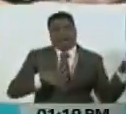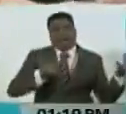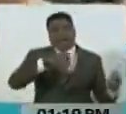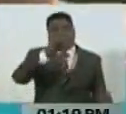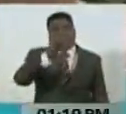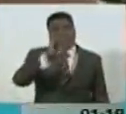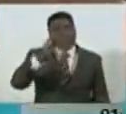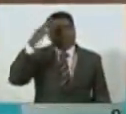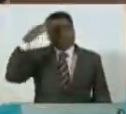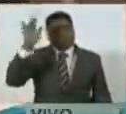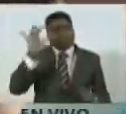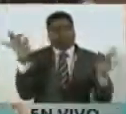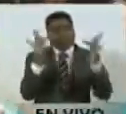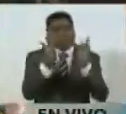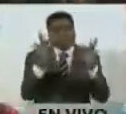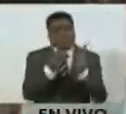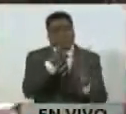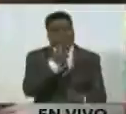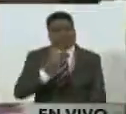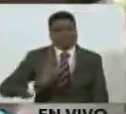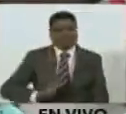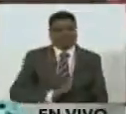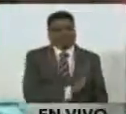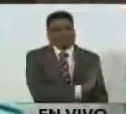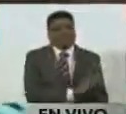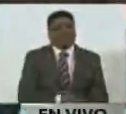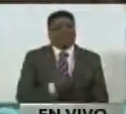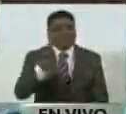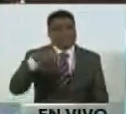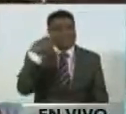vamos a despedir este contacto informativo, pero por supuesto,